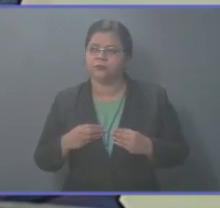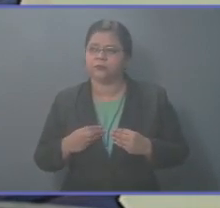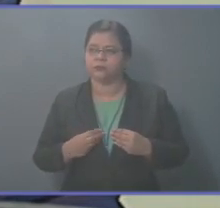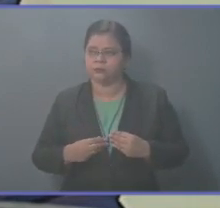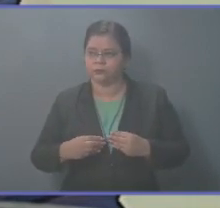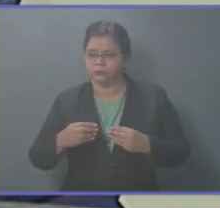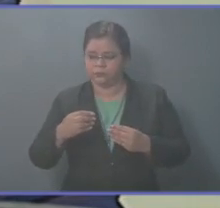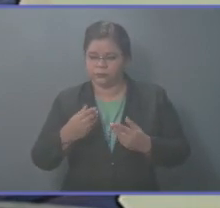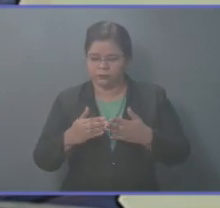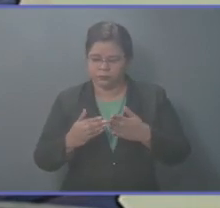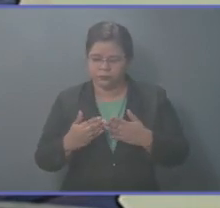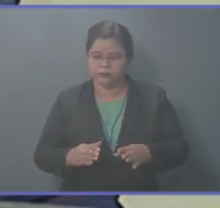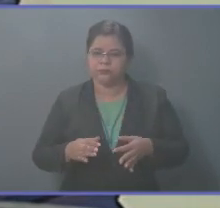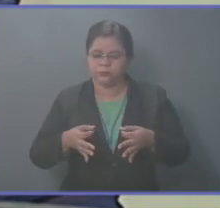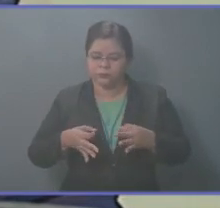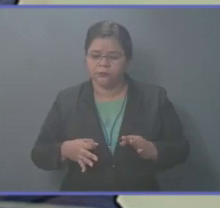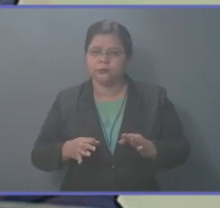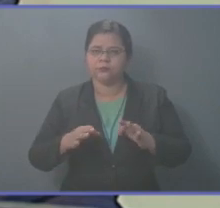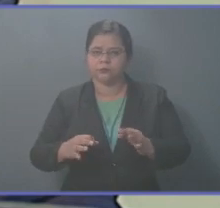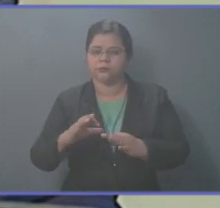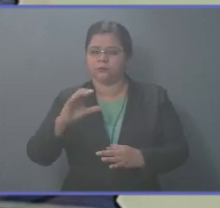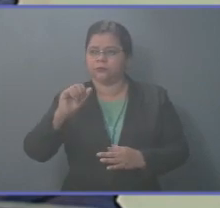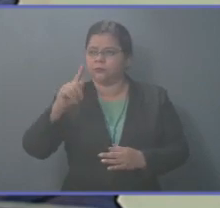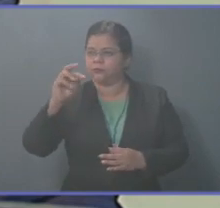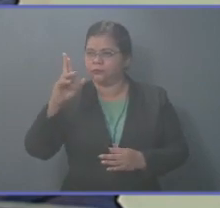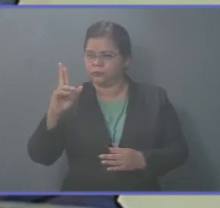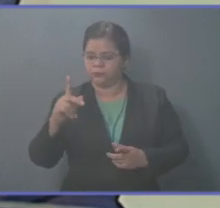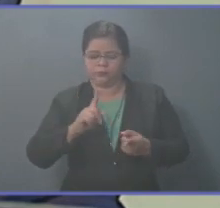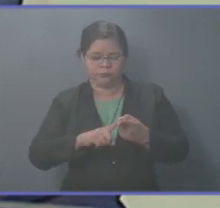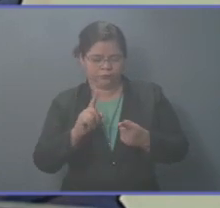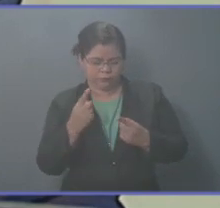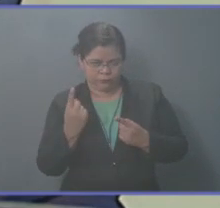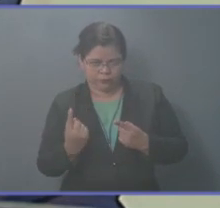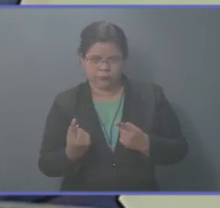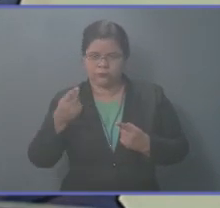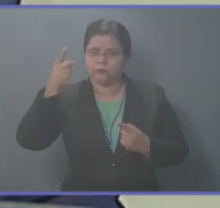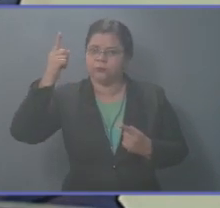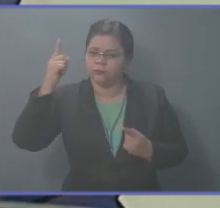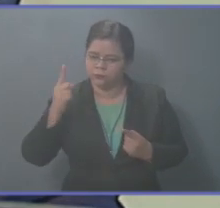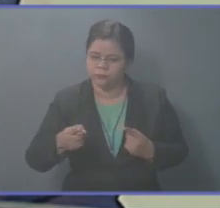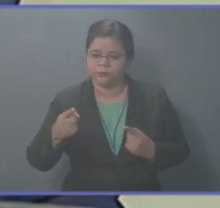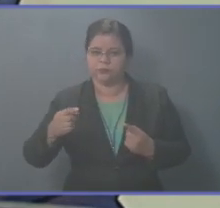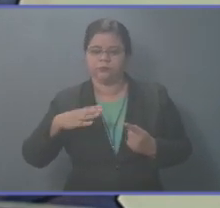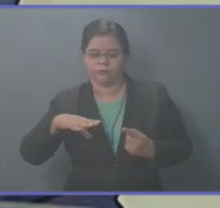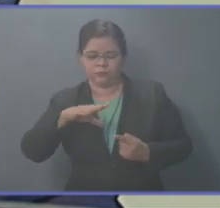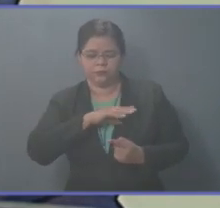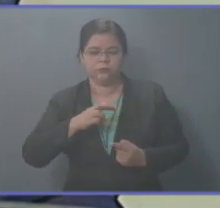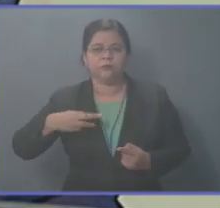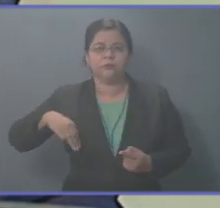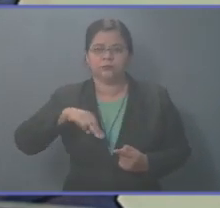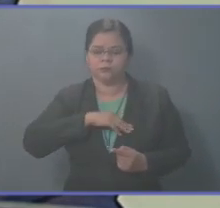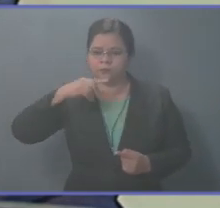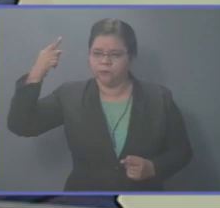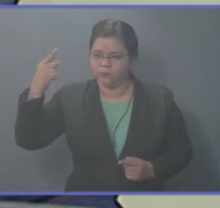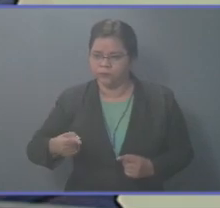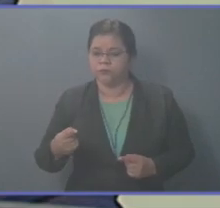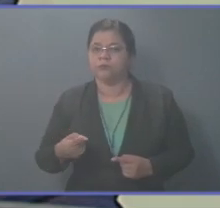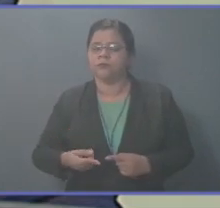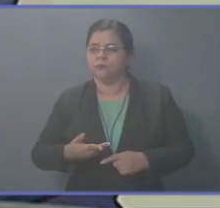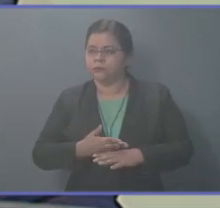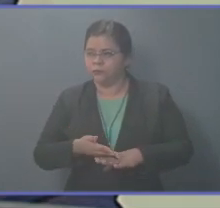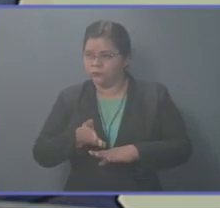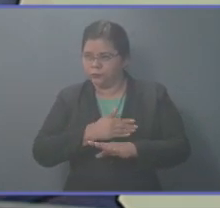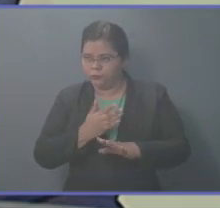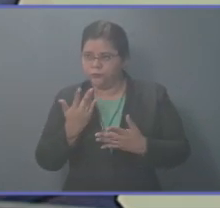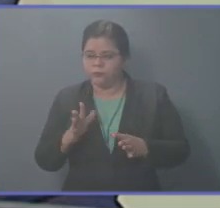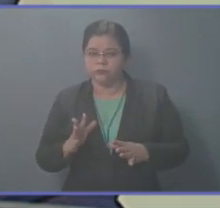las siguientes medidas cautelares. Primero, ordenar al Consejo de Ministros, del cual forma